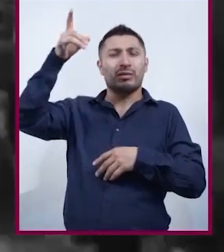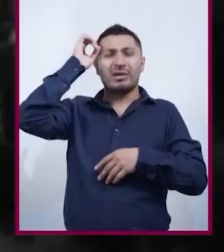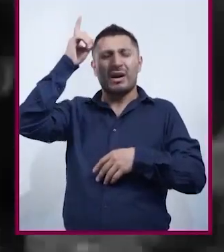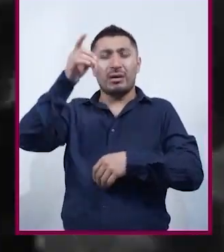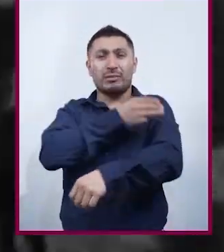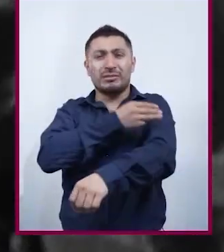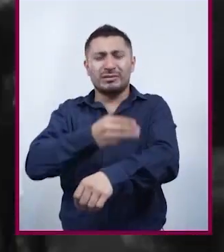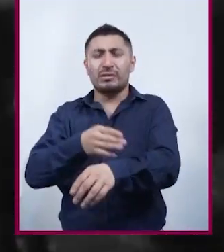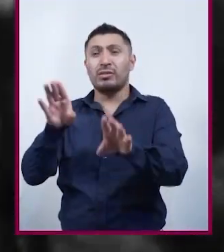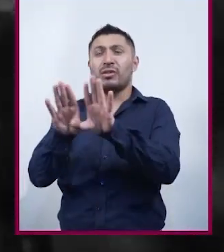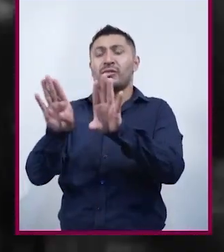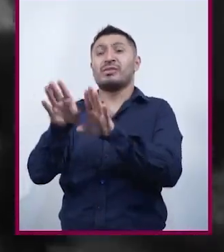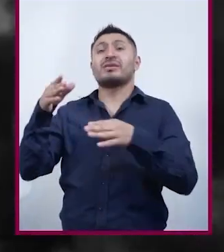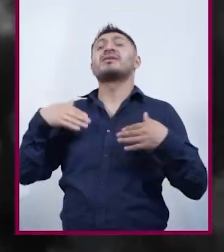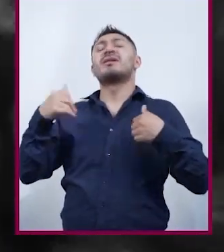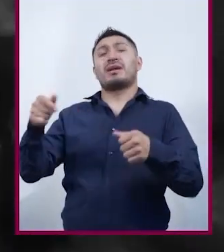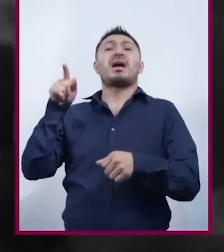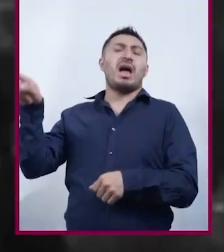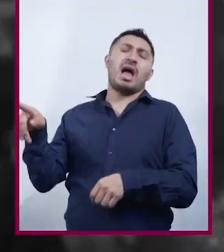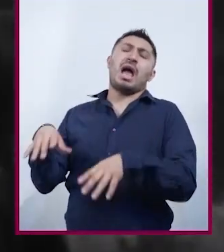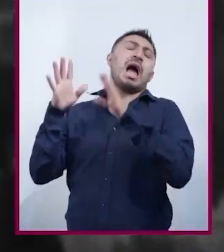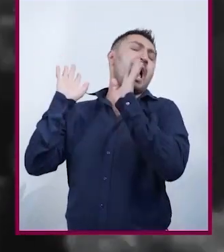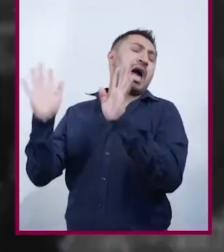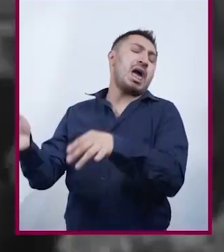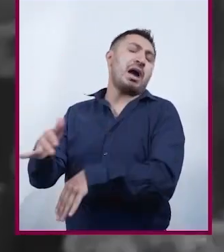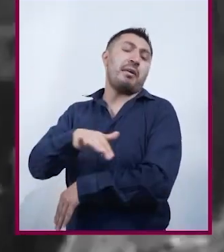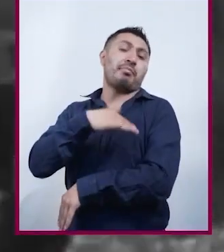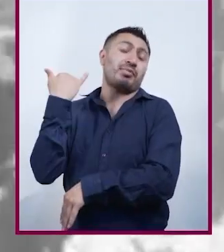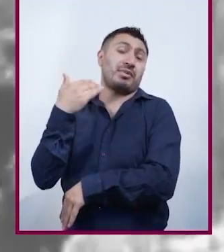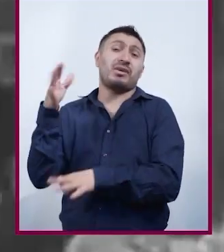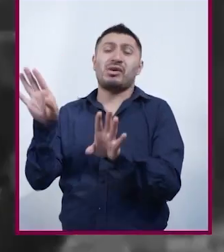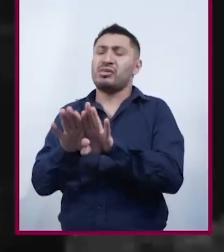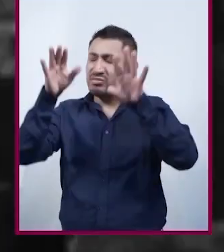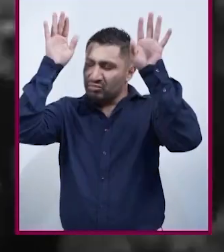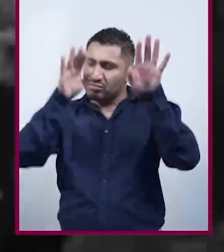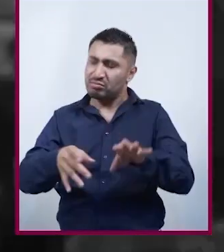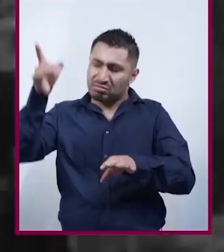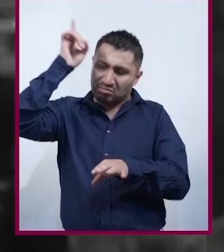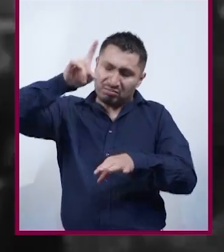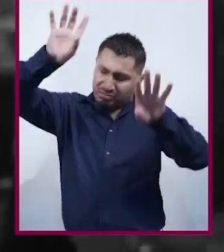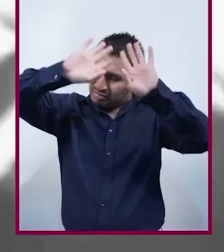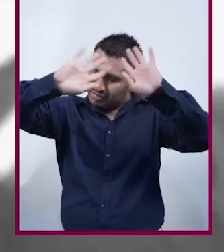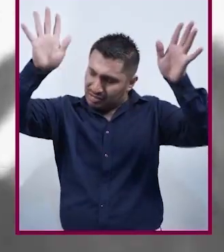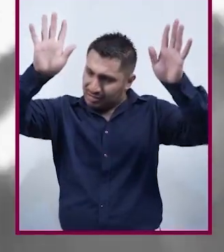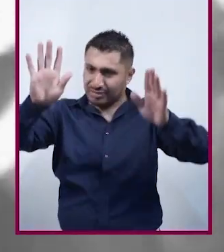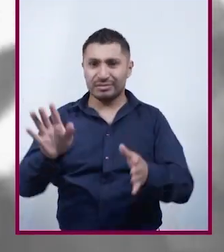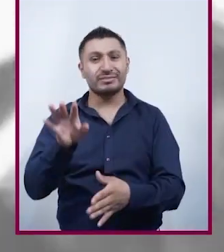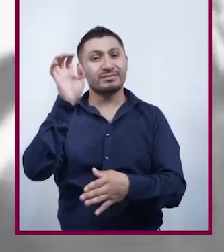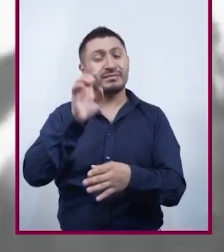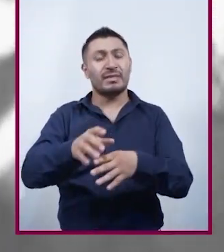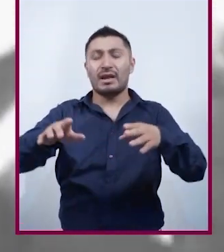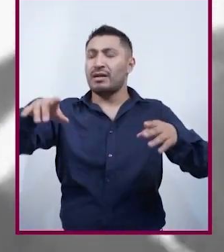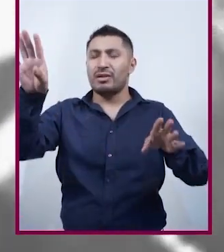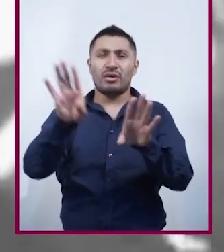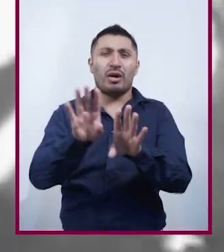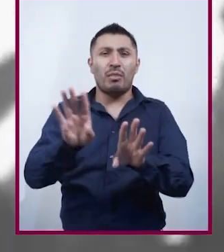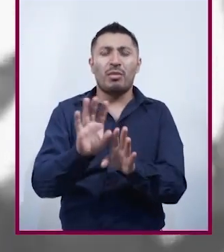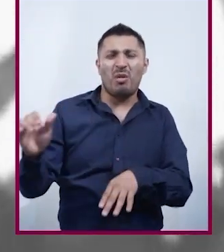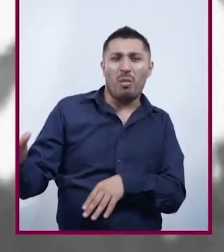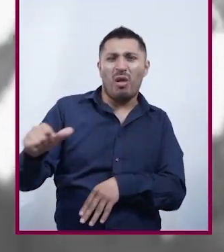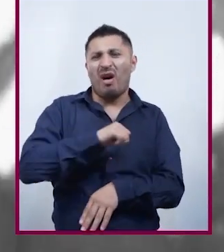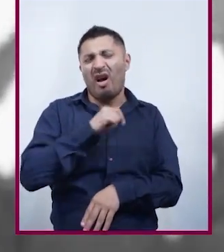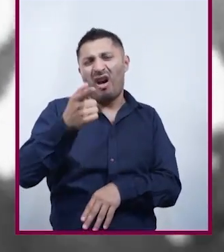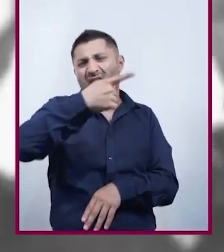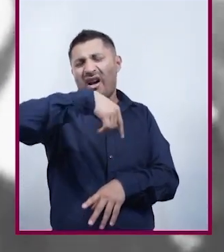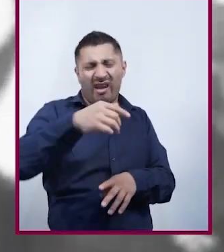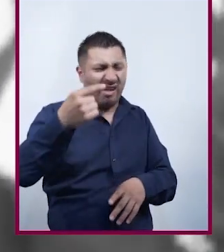y lo interpretaron como un signo de la rendición de los aqueos, una ofrenda para los dioses. Así que, ciegos por la